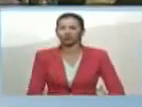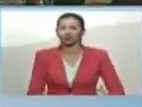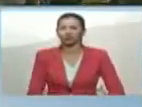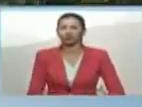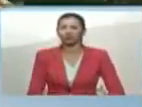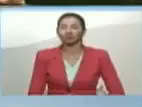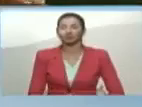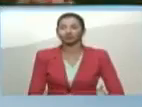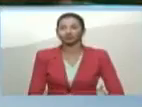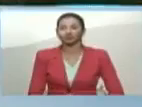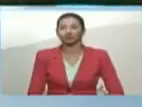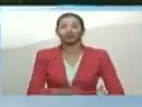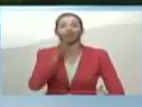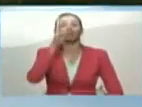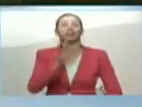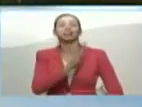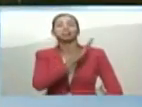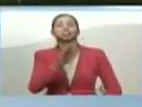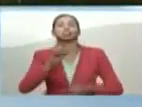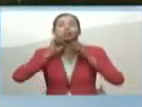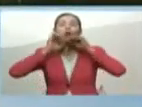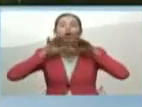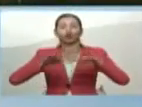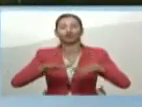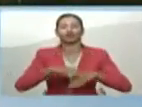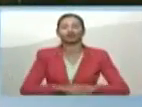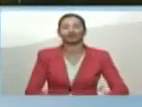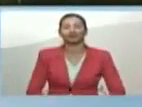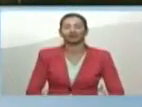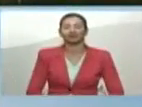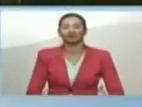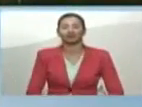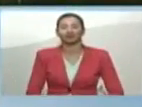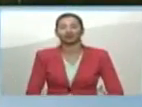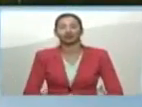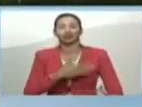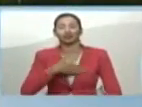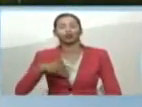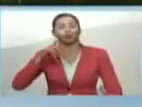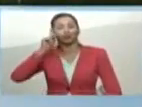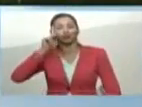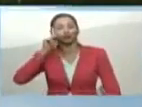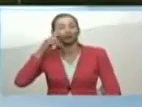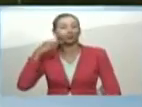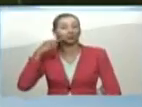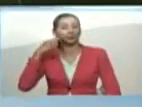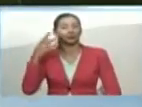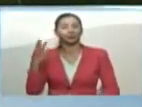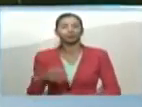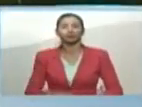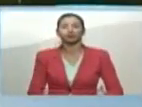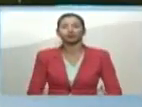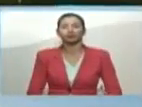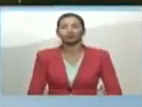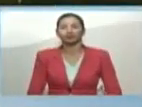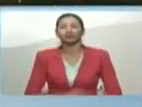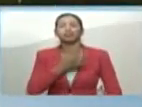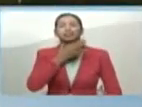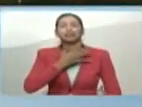Entonces quedaron benditos ustedes por aquí. Yo quiero que el profesor Aristóbulo, fíjate, el frío me pegó en la